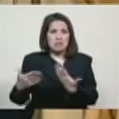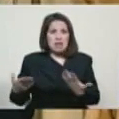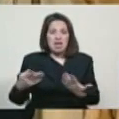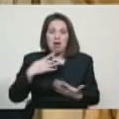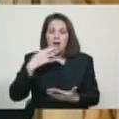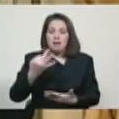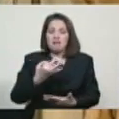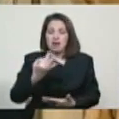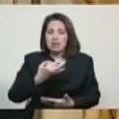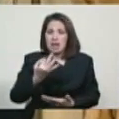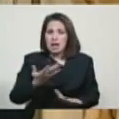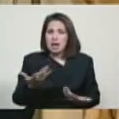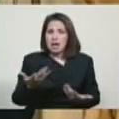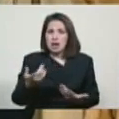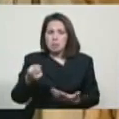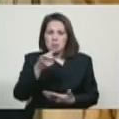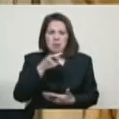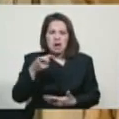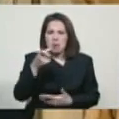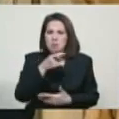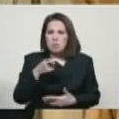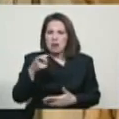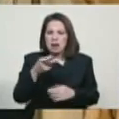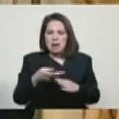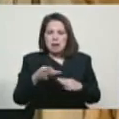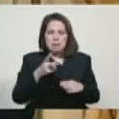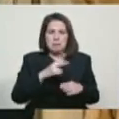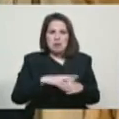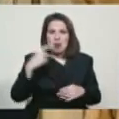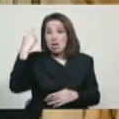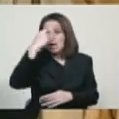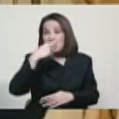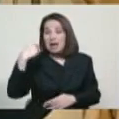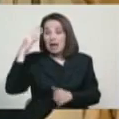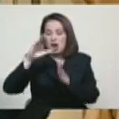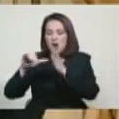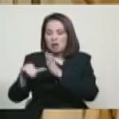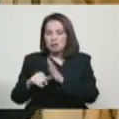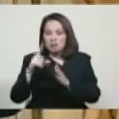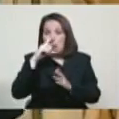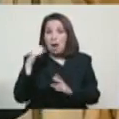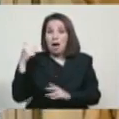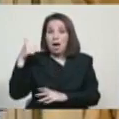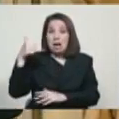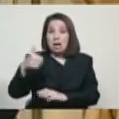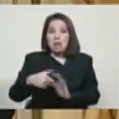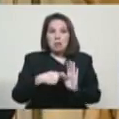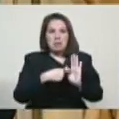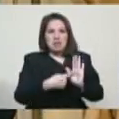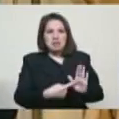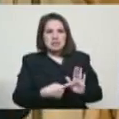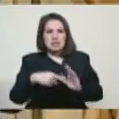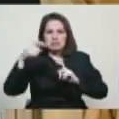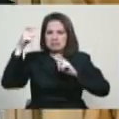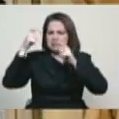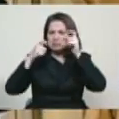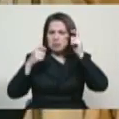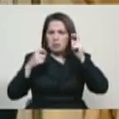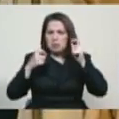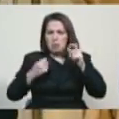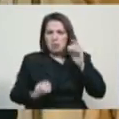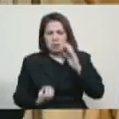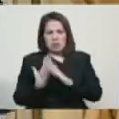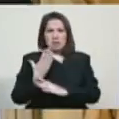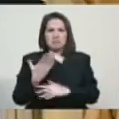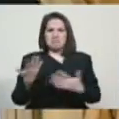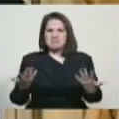¡Qué vulgaridad buscar las peores caras de la corrupción de estos años para decir que es chavismo originario! ¿Ustedes saben qué es el